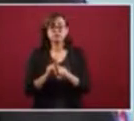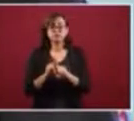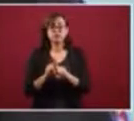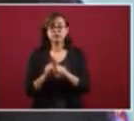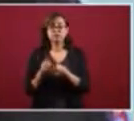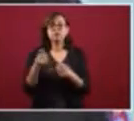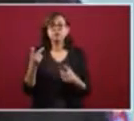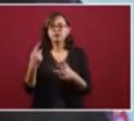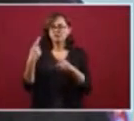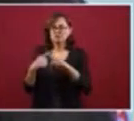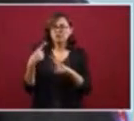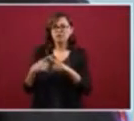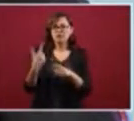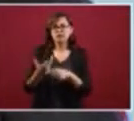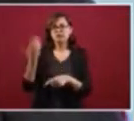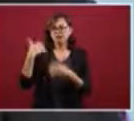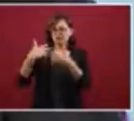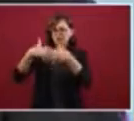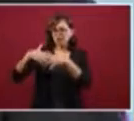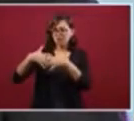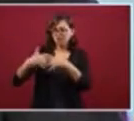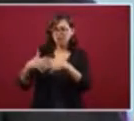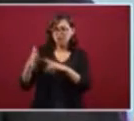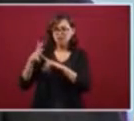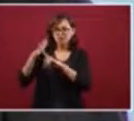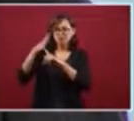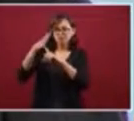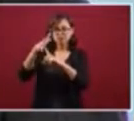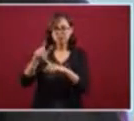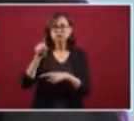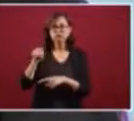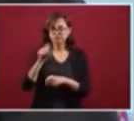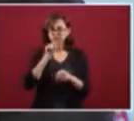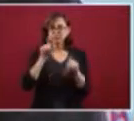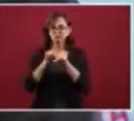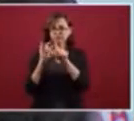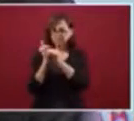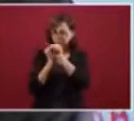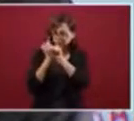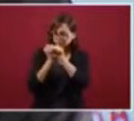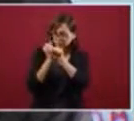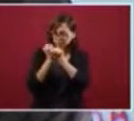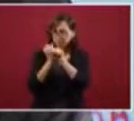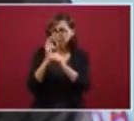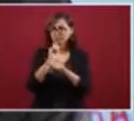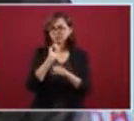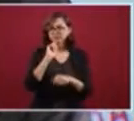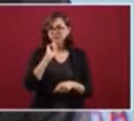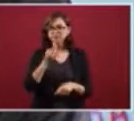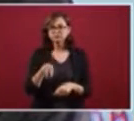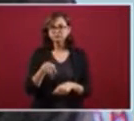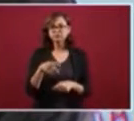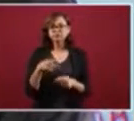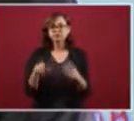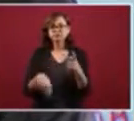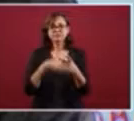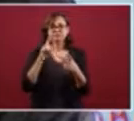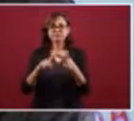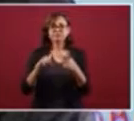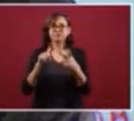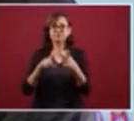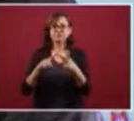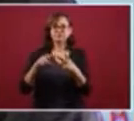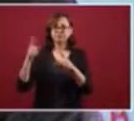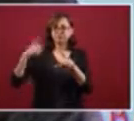la aeronave, Leonard, que es el fabricante del helicóptero, el Pratt & Whitney, que es el fabricante de las turbinas, y